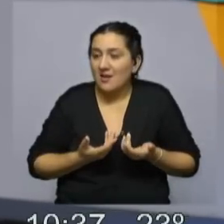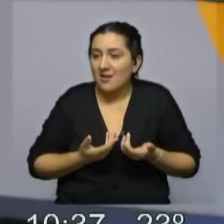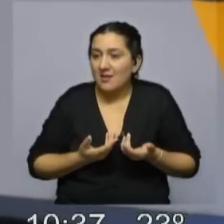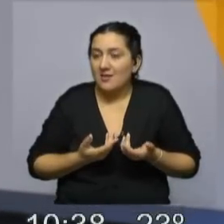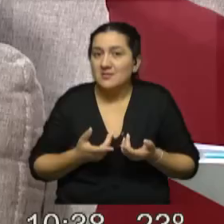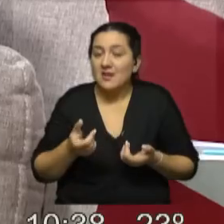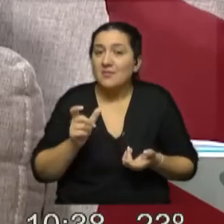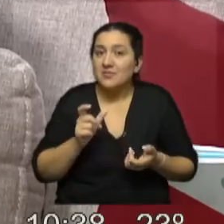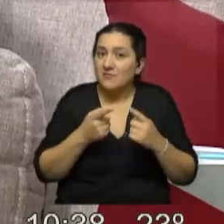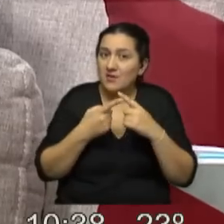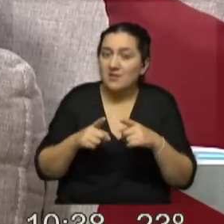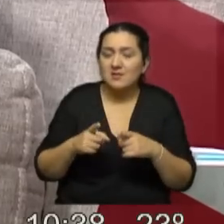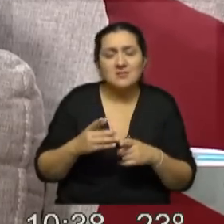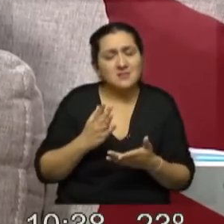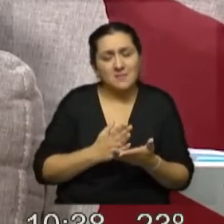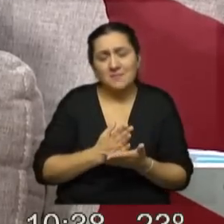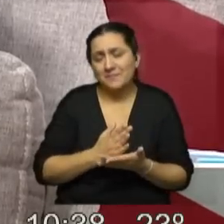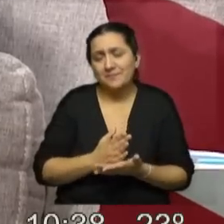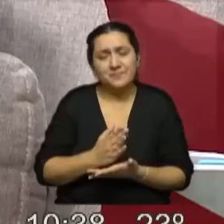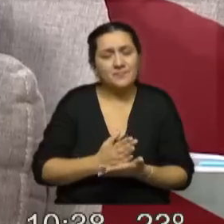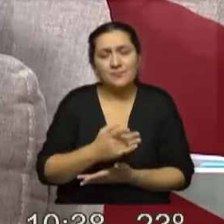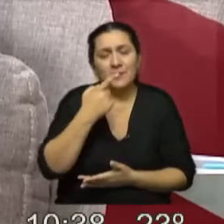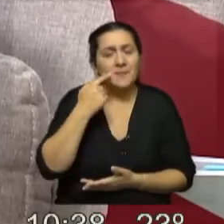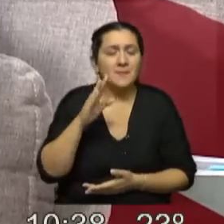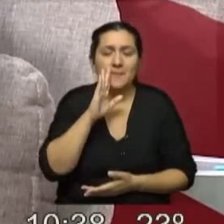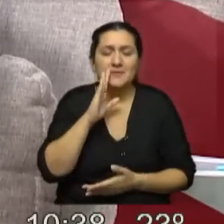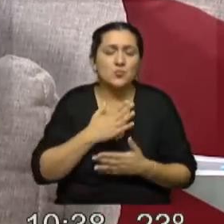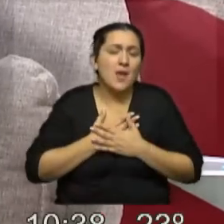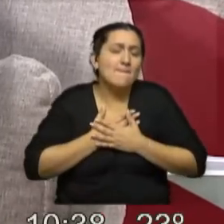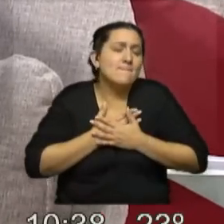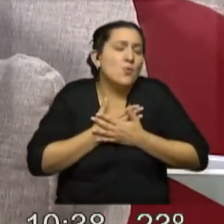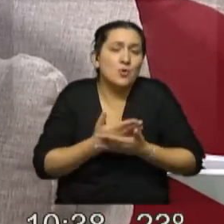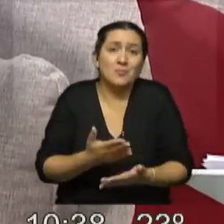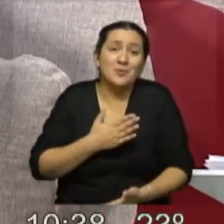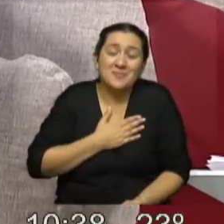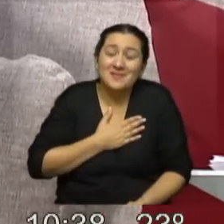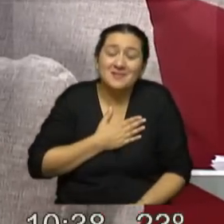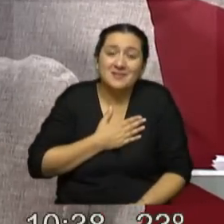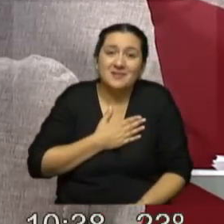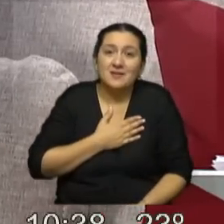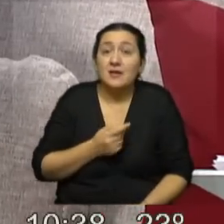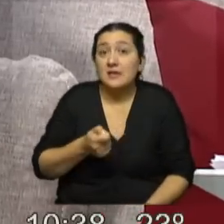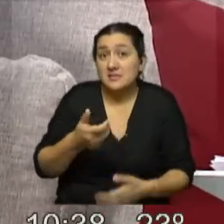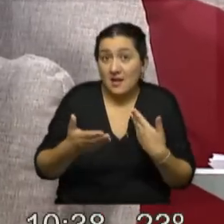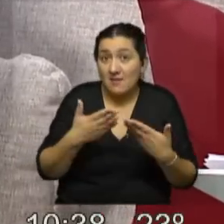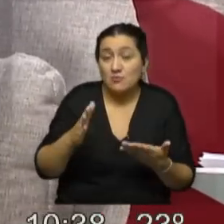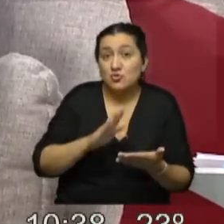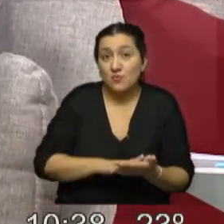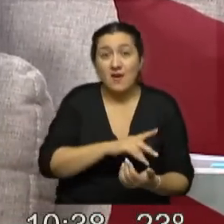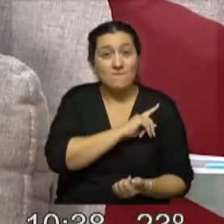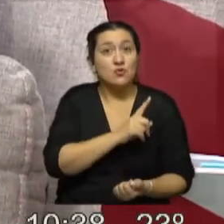tan diferente enorme amor por mí que para mí es este recién hablábamos de la fortaleza